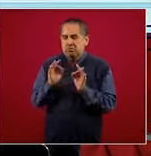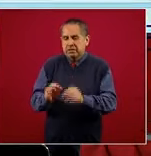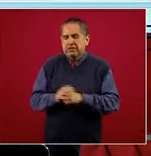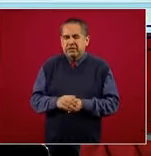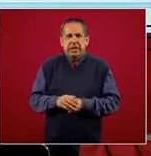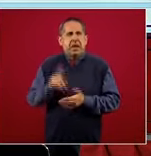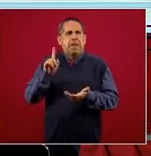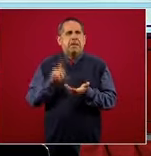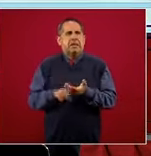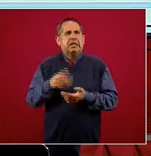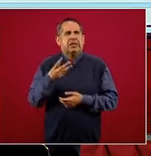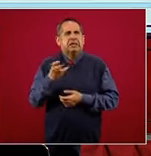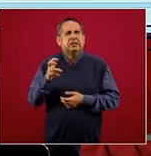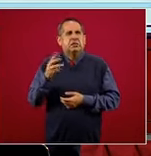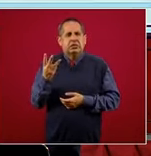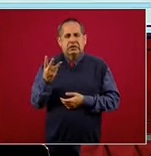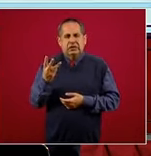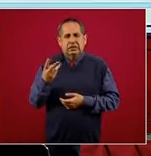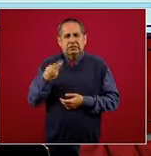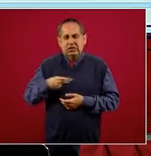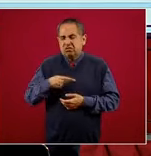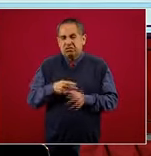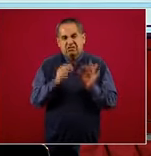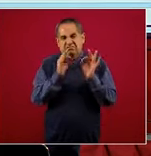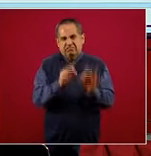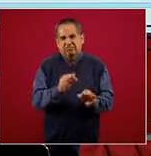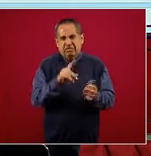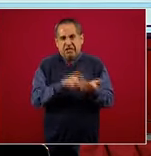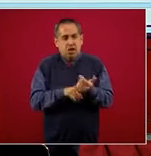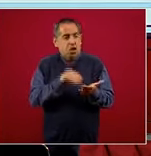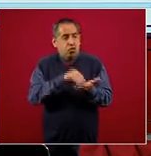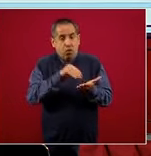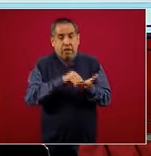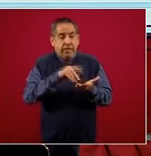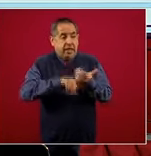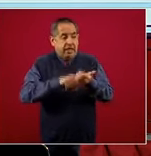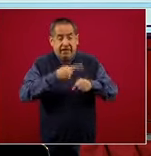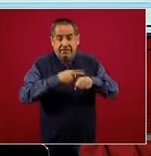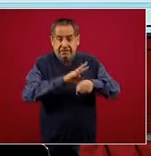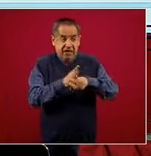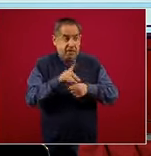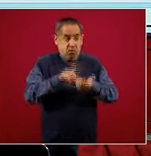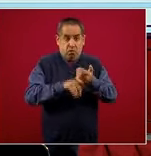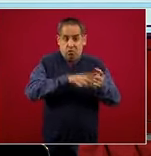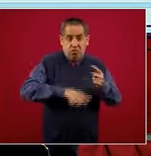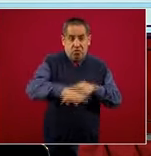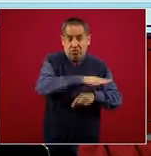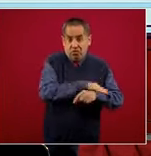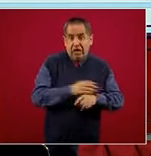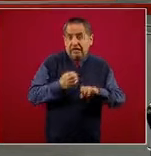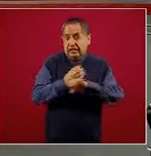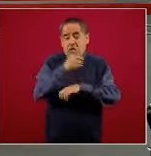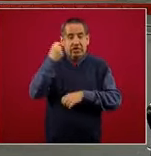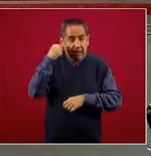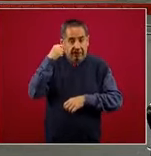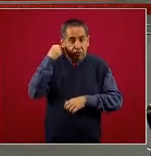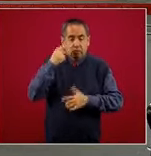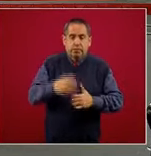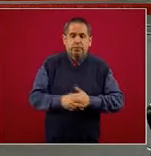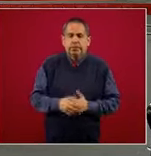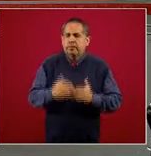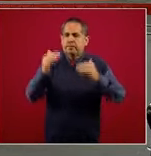Son 1.303 los casos confirmados que se consideran como activos en este momento para el Estado. Veamos la